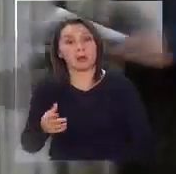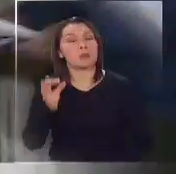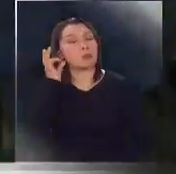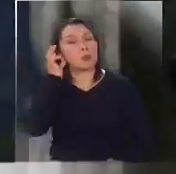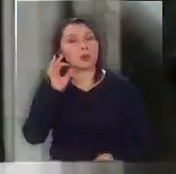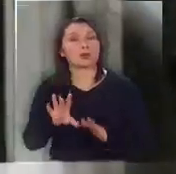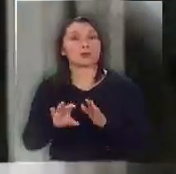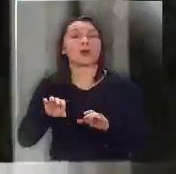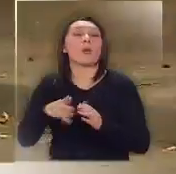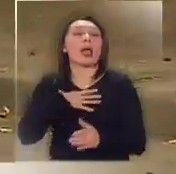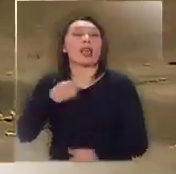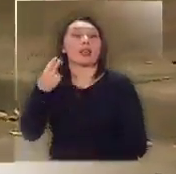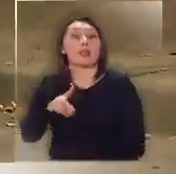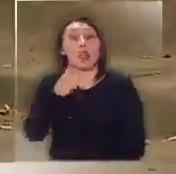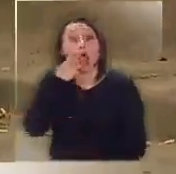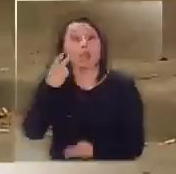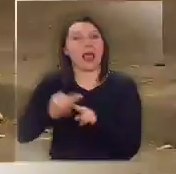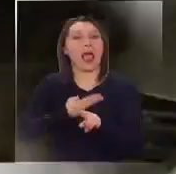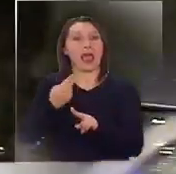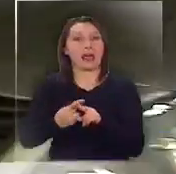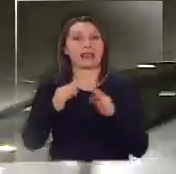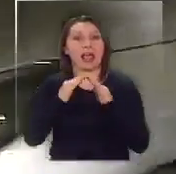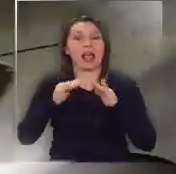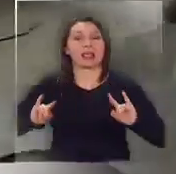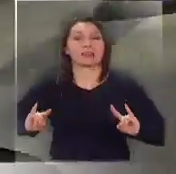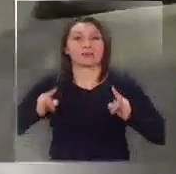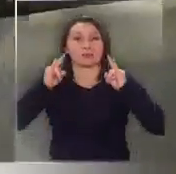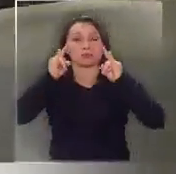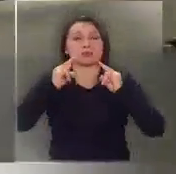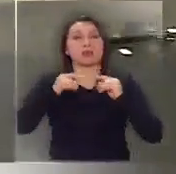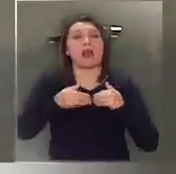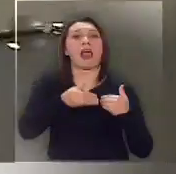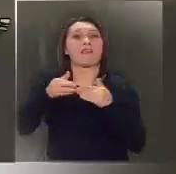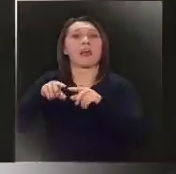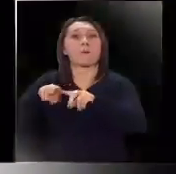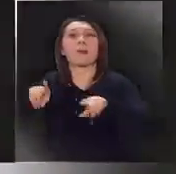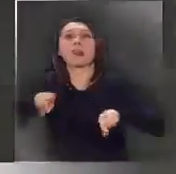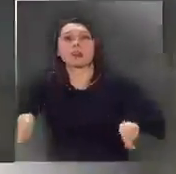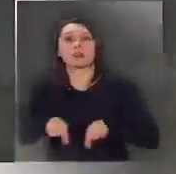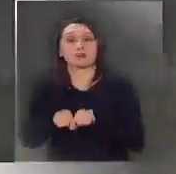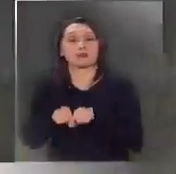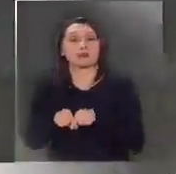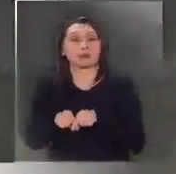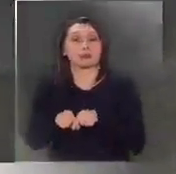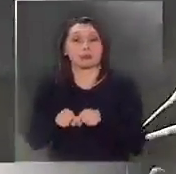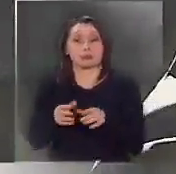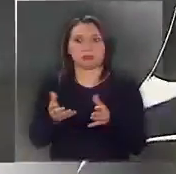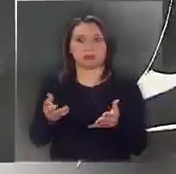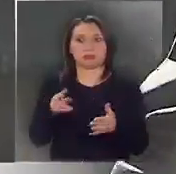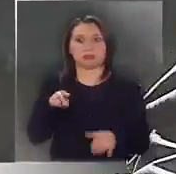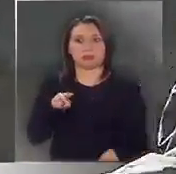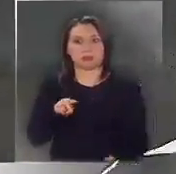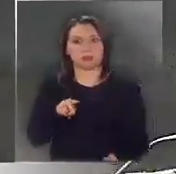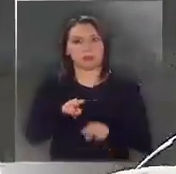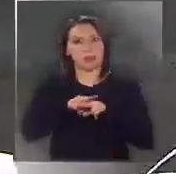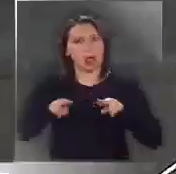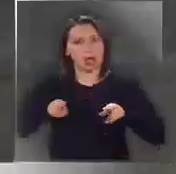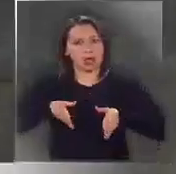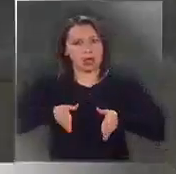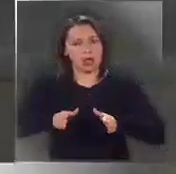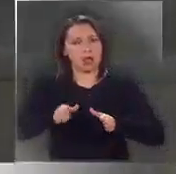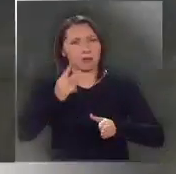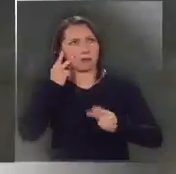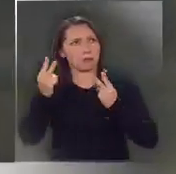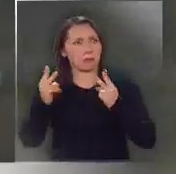detenido es el hijo de su arrendatario. Vivían en una casa construida en el patio. Malo, porque encontrarse con algo así en una calle tan tranquila, menos